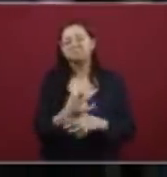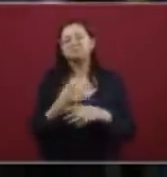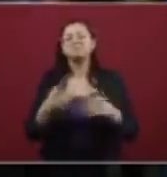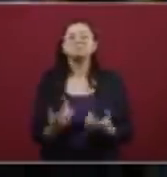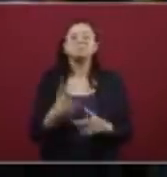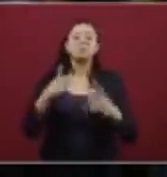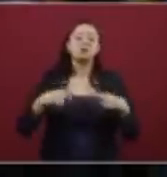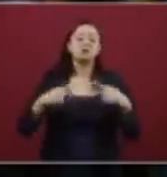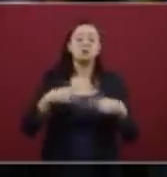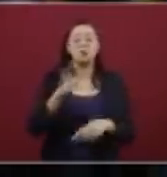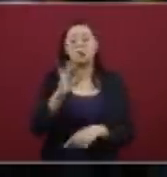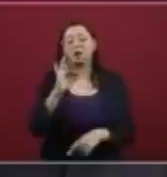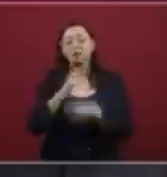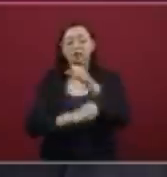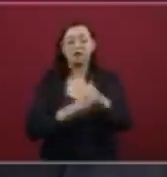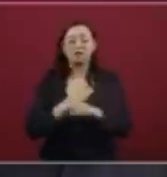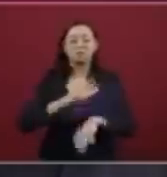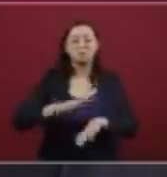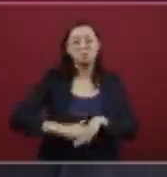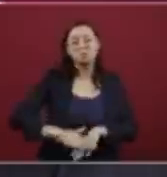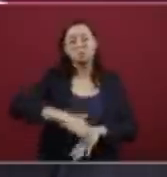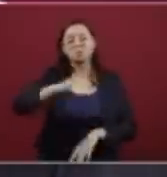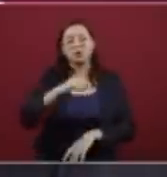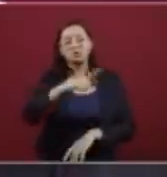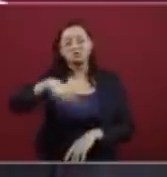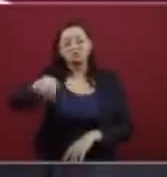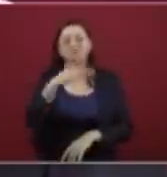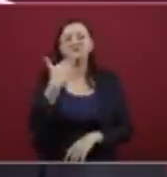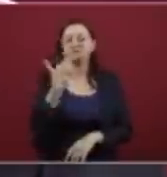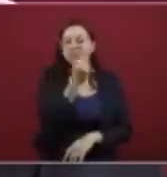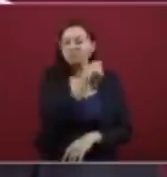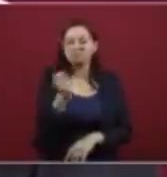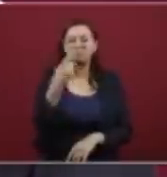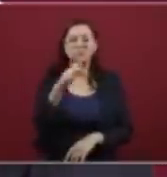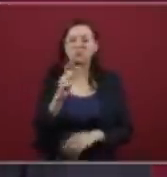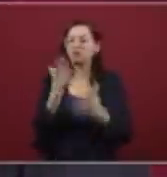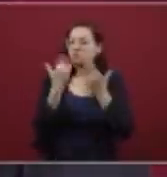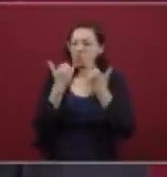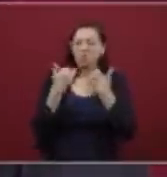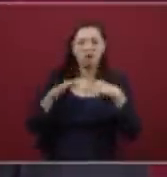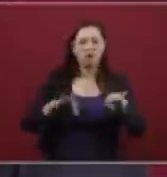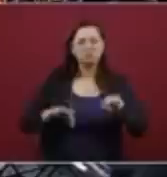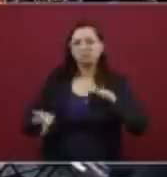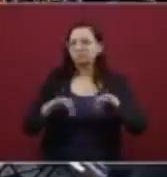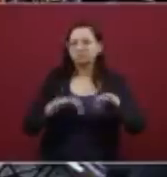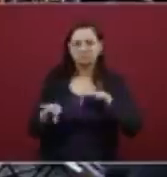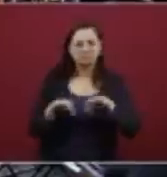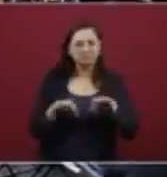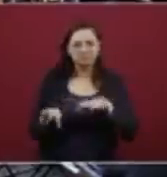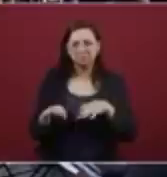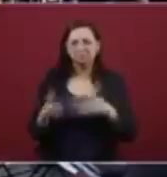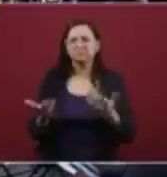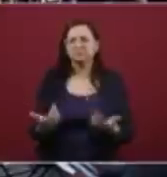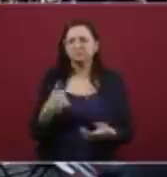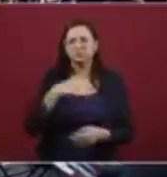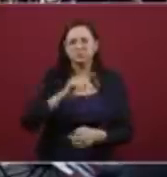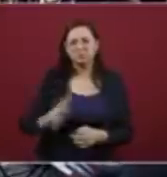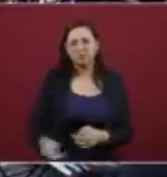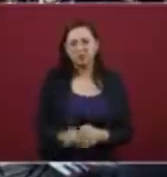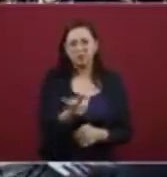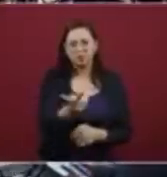se encuentran desempleados a pesar de tener la capacidad para realizar algún trabajo. Mi pregunta es la